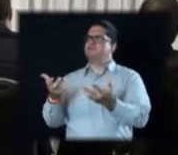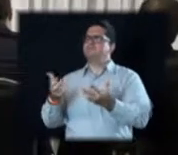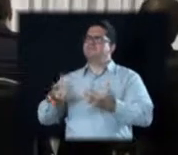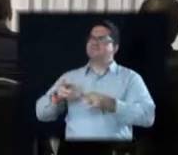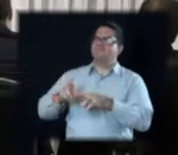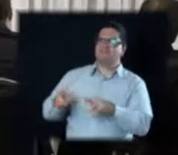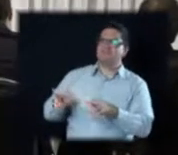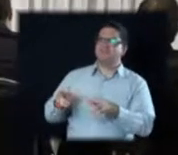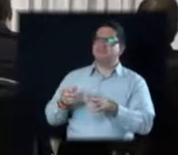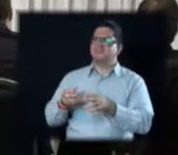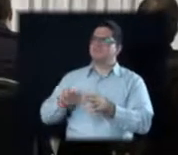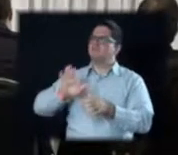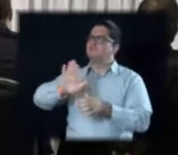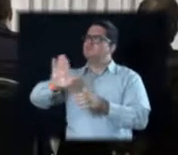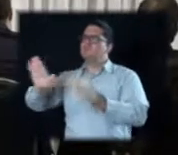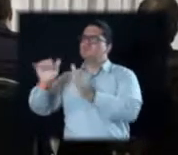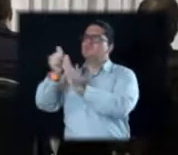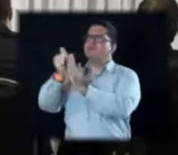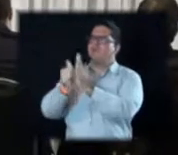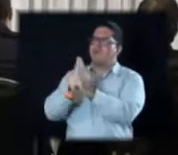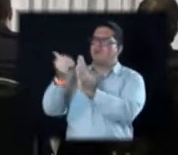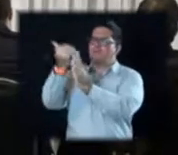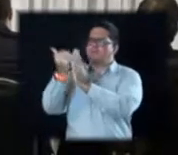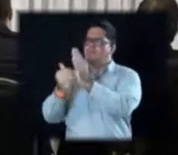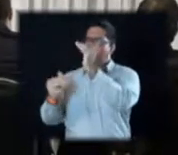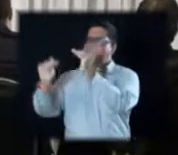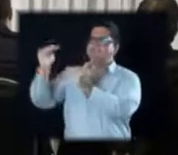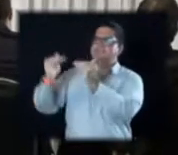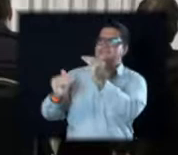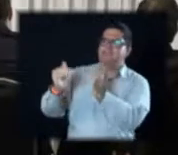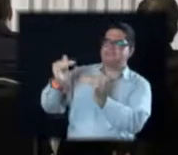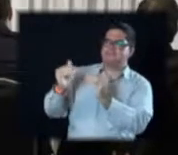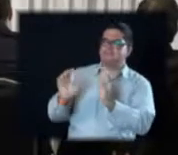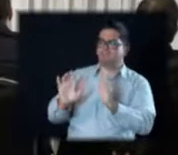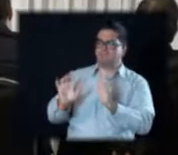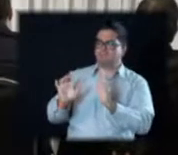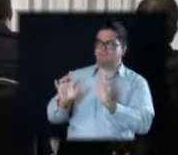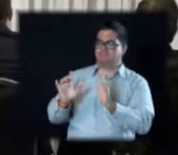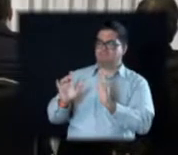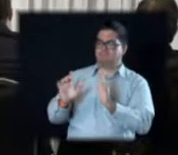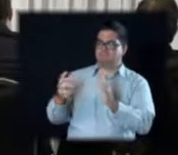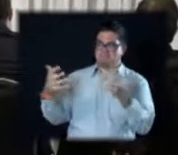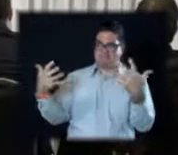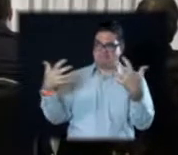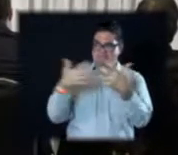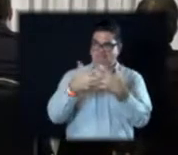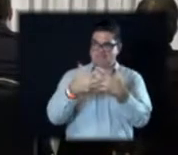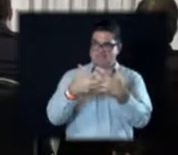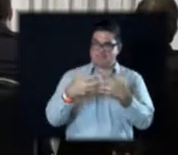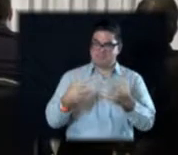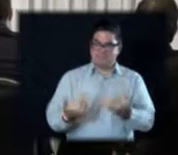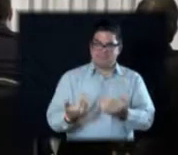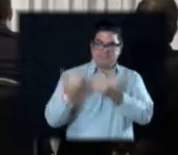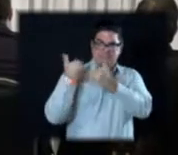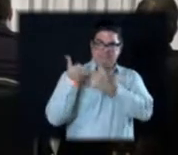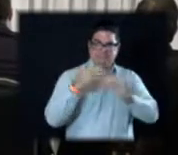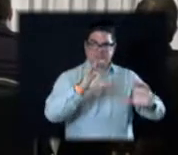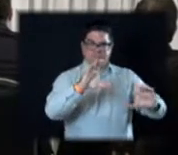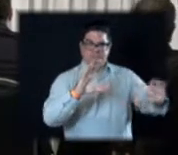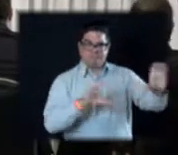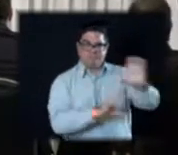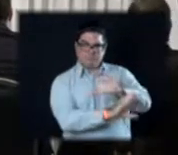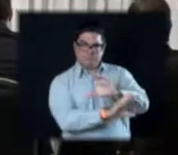de las cuentas disponibles y los balances y lo que nos dice sobre la necesidad de adjudicaciones.